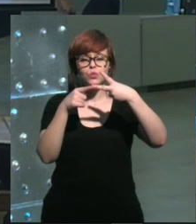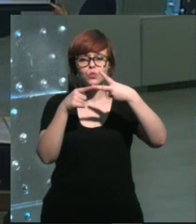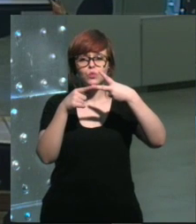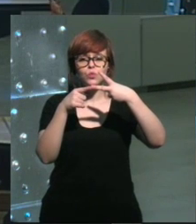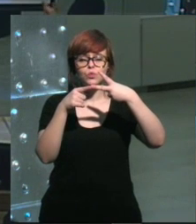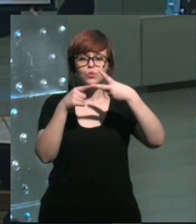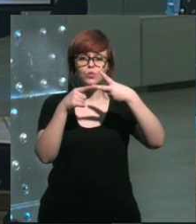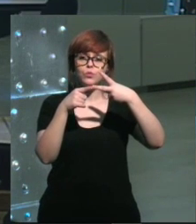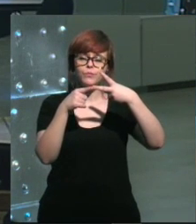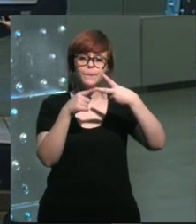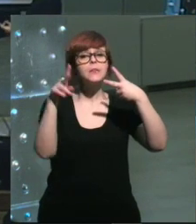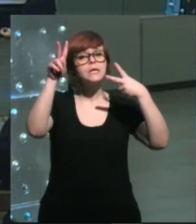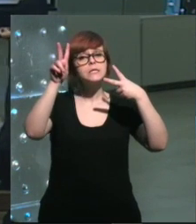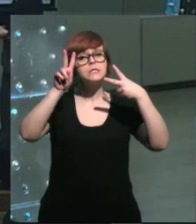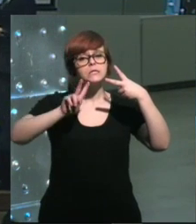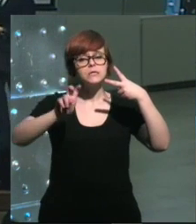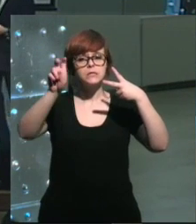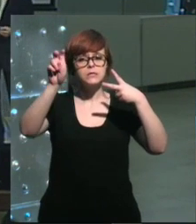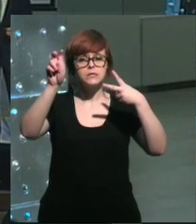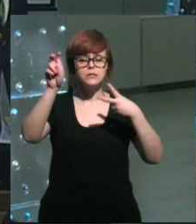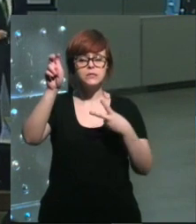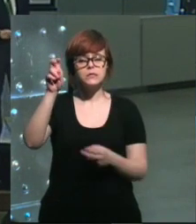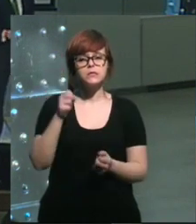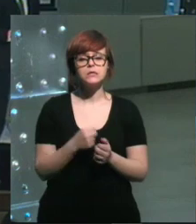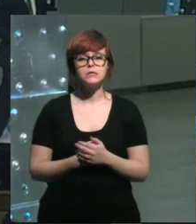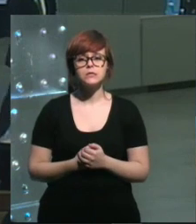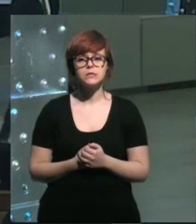en segundo lugar, hemos hablado de la importancia del